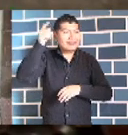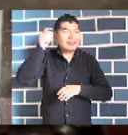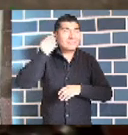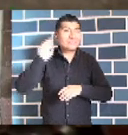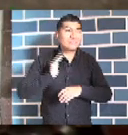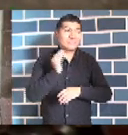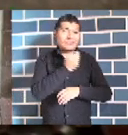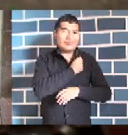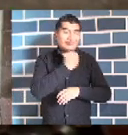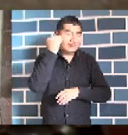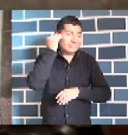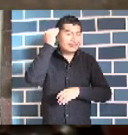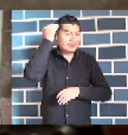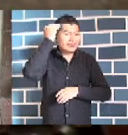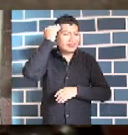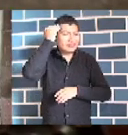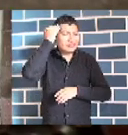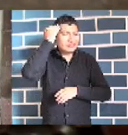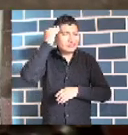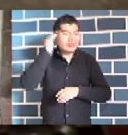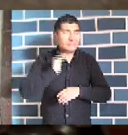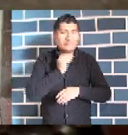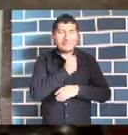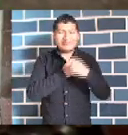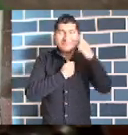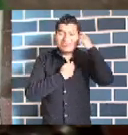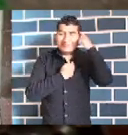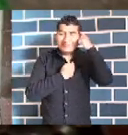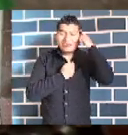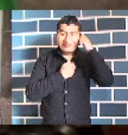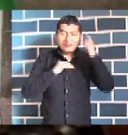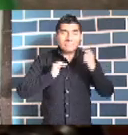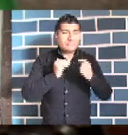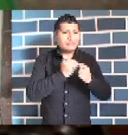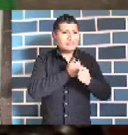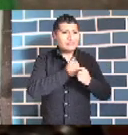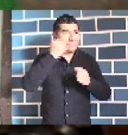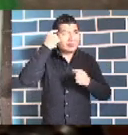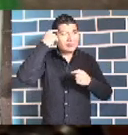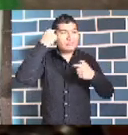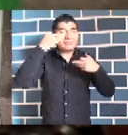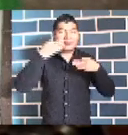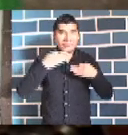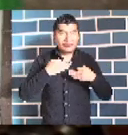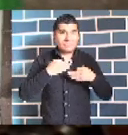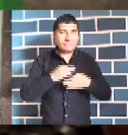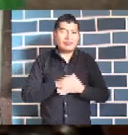conciencias en nuestros pensamientos y en nuestras decisiones